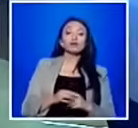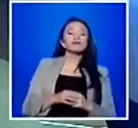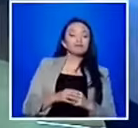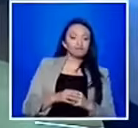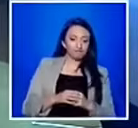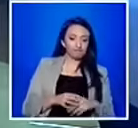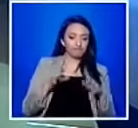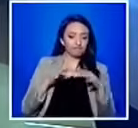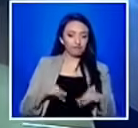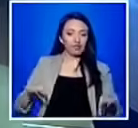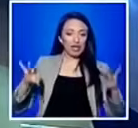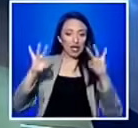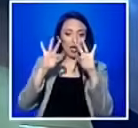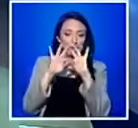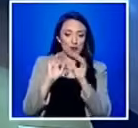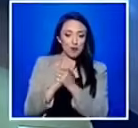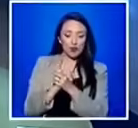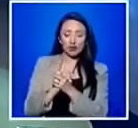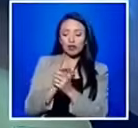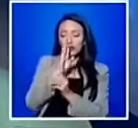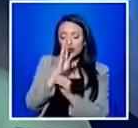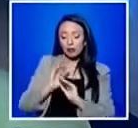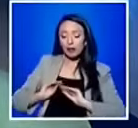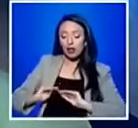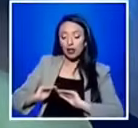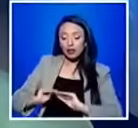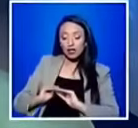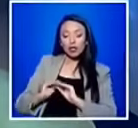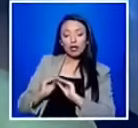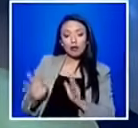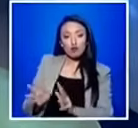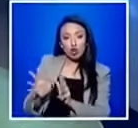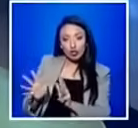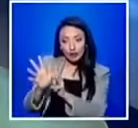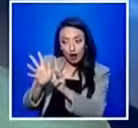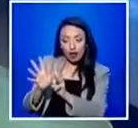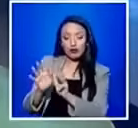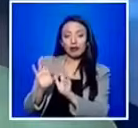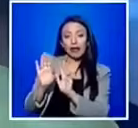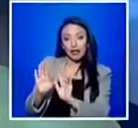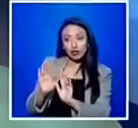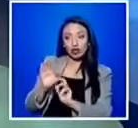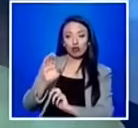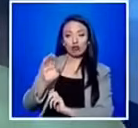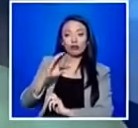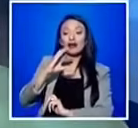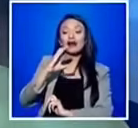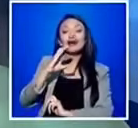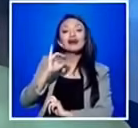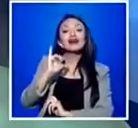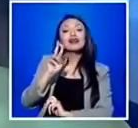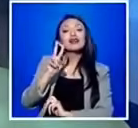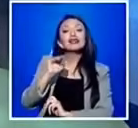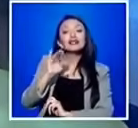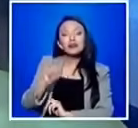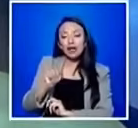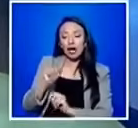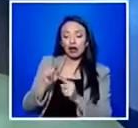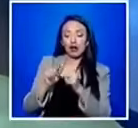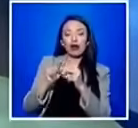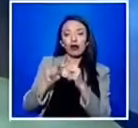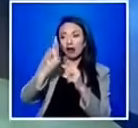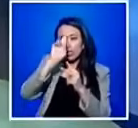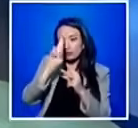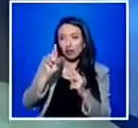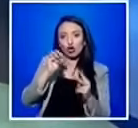importante siempre en las instituciones educativas incentivar la cívica, la integridad y sobre todo este respeto, estos temas